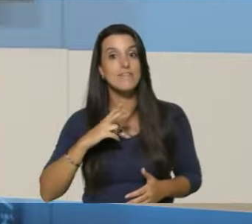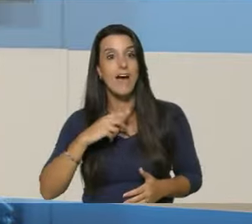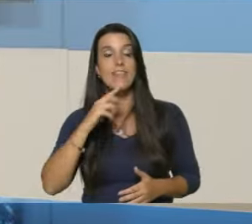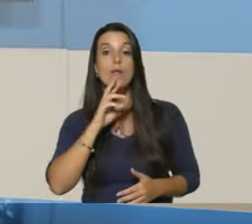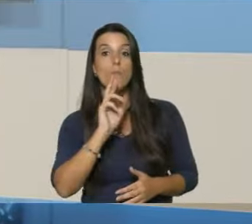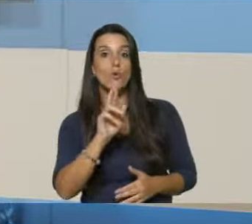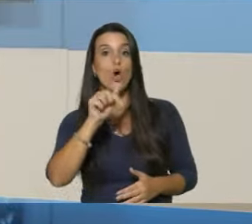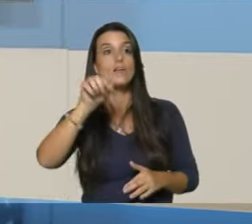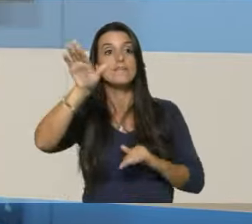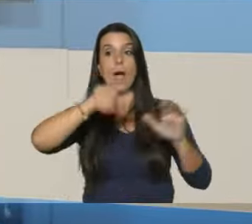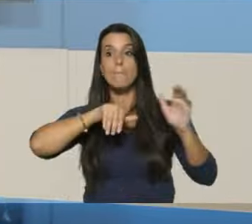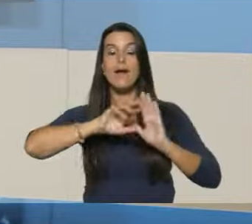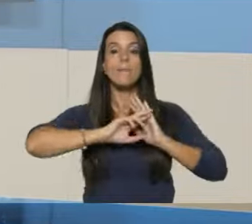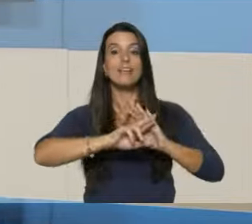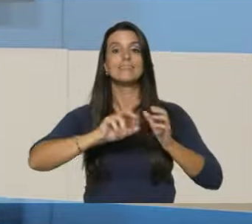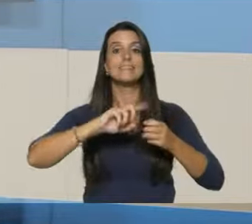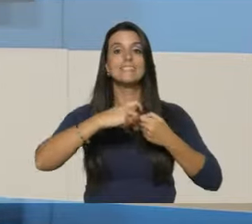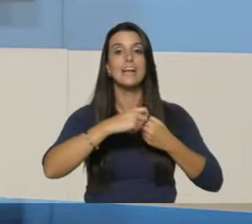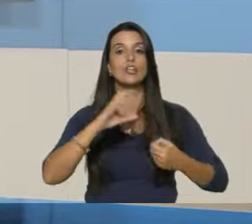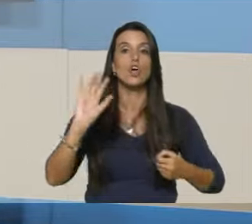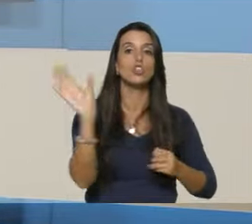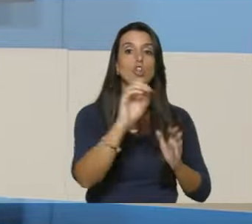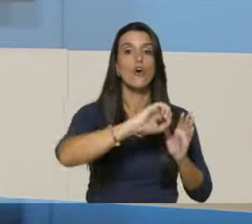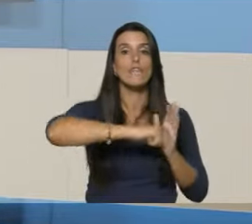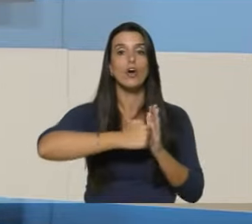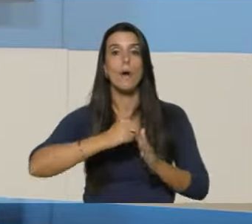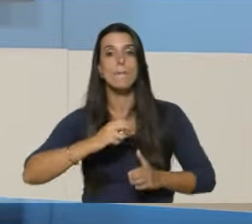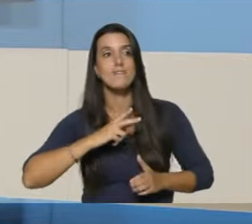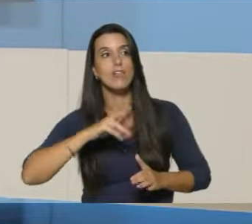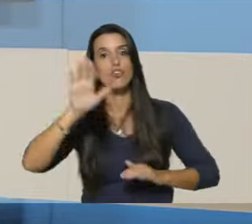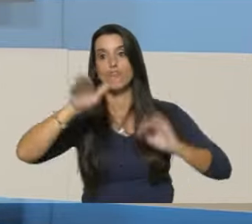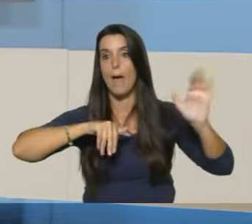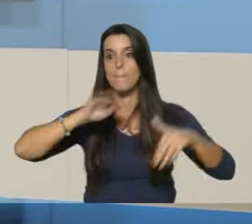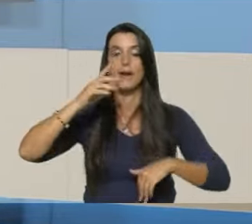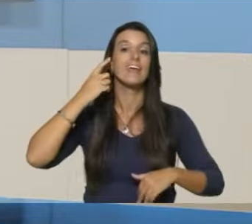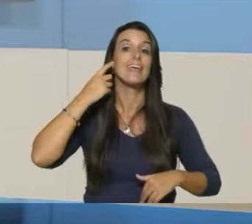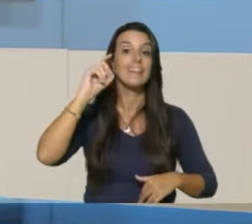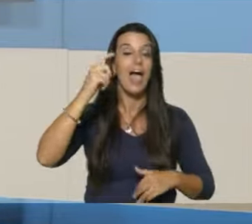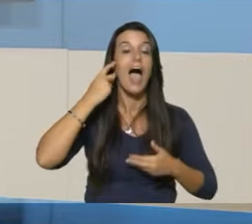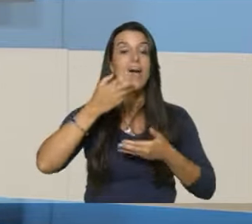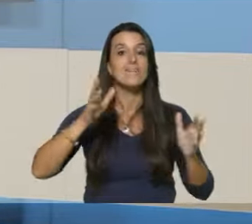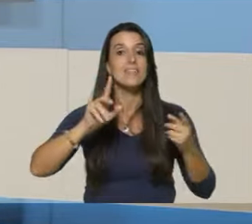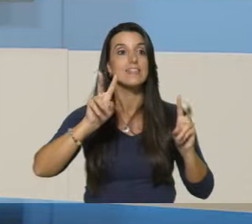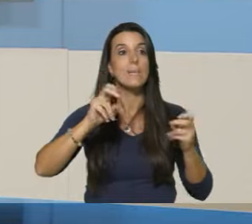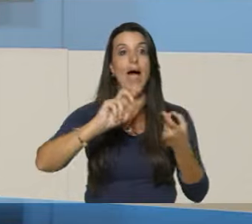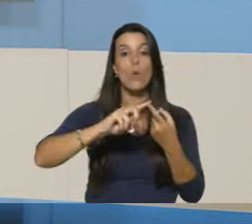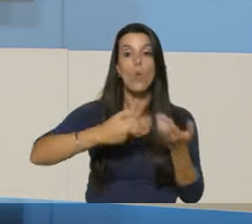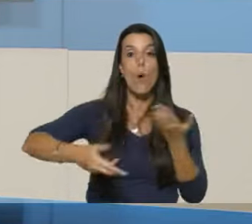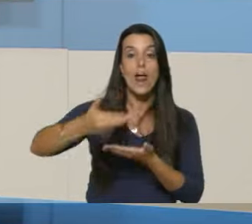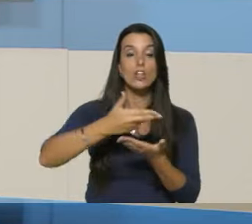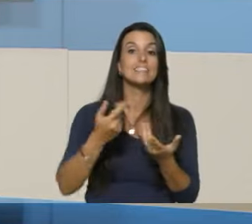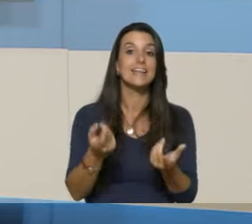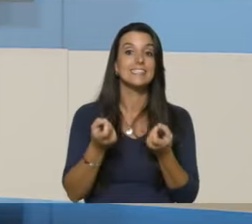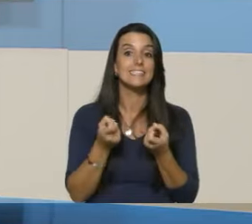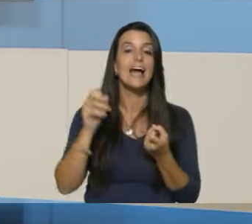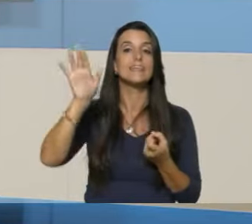convoca representantes de los sindicatos de todos los bancos privados de nuestro país La idea es abrir un ámbito de negociación y si es necesario